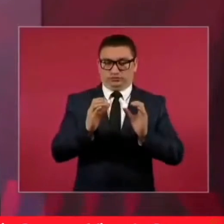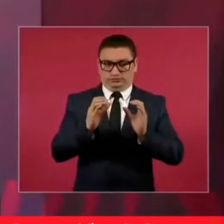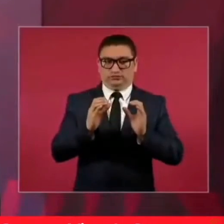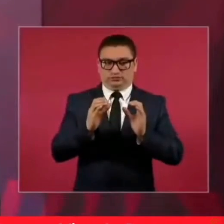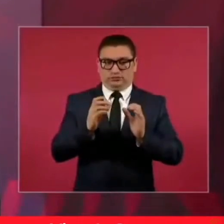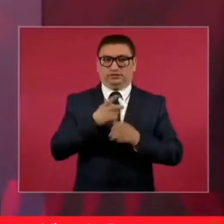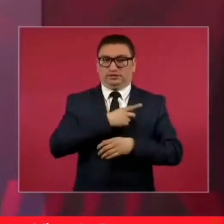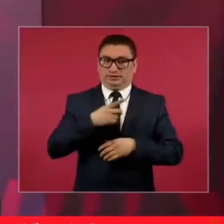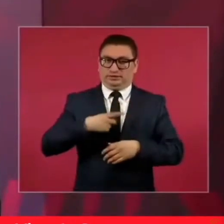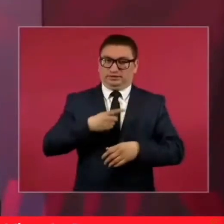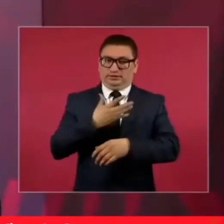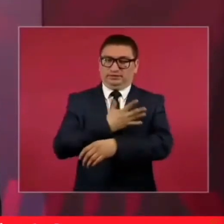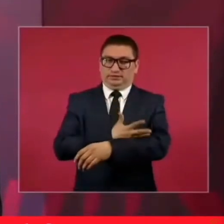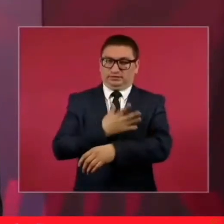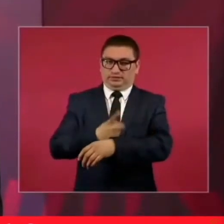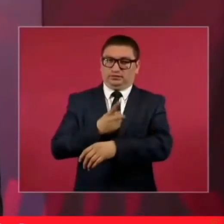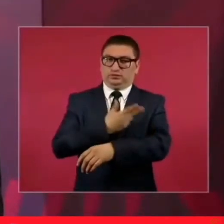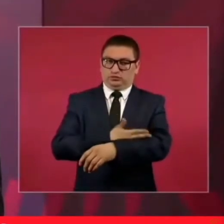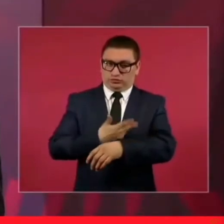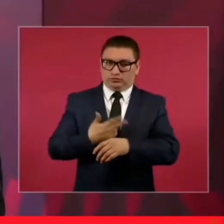con honestidad